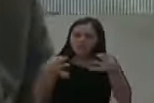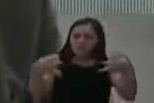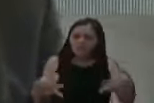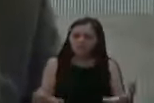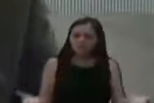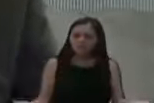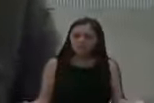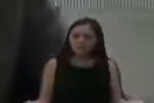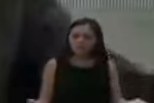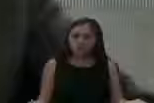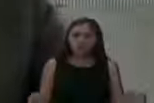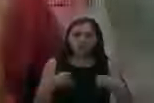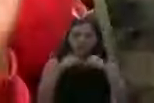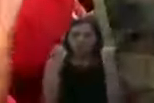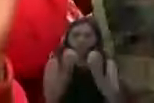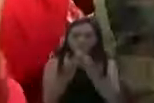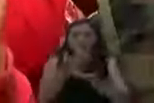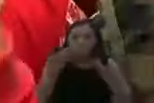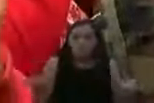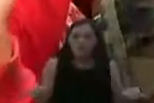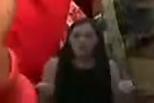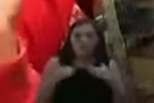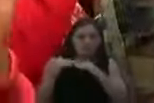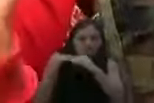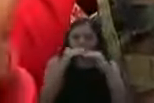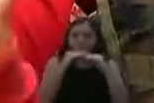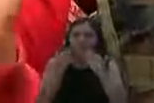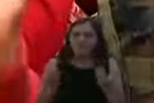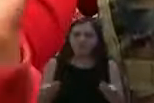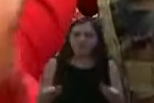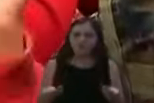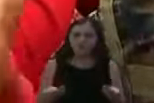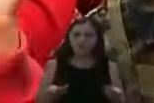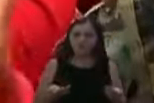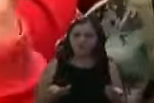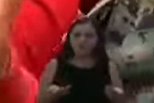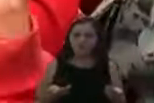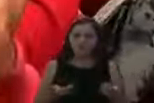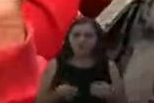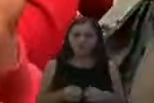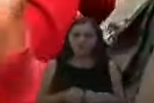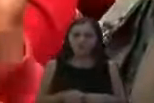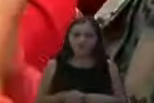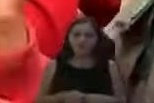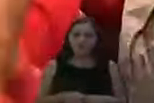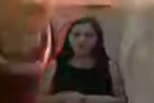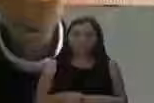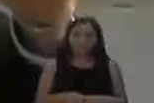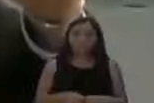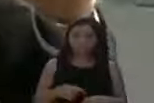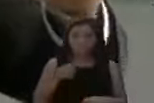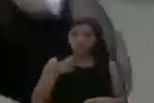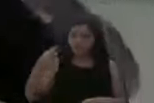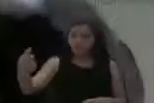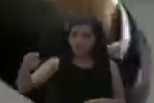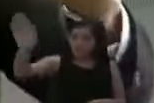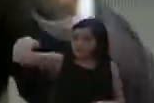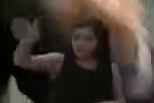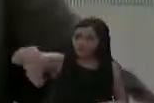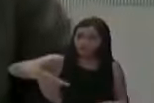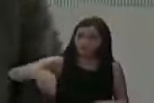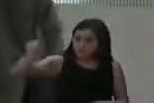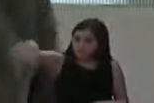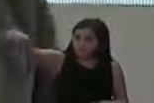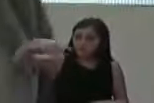compañeros una sociedad mejor equitativa les he dicho me demuestran que las leyes